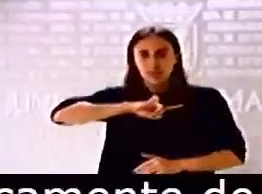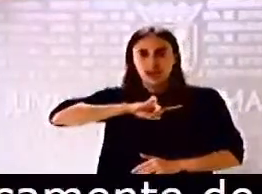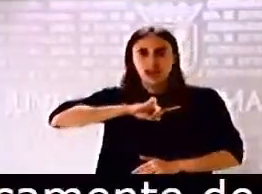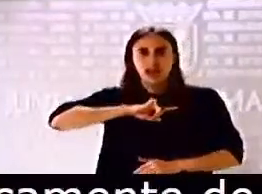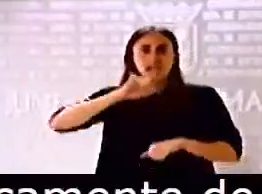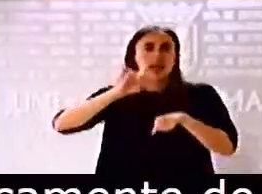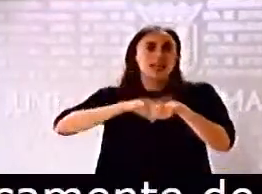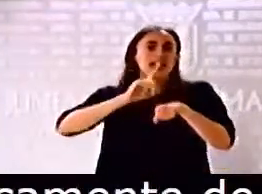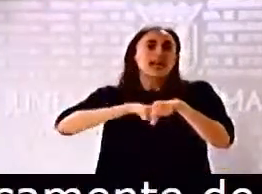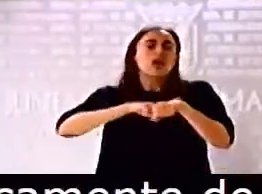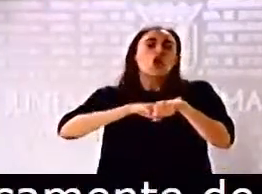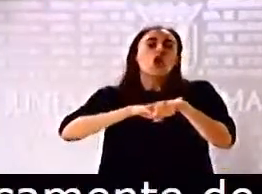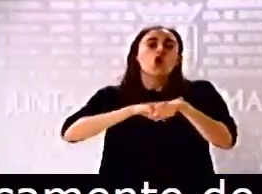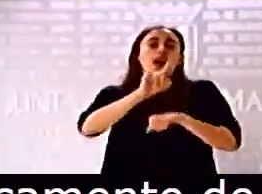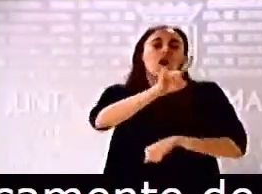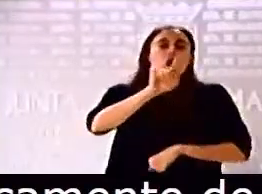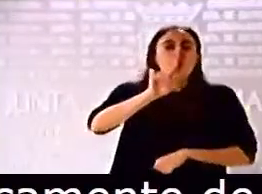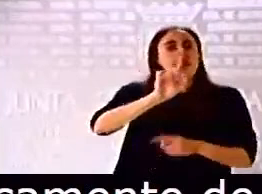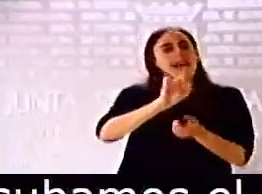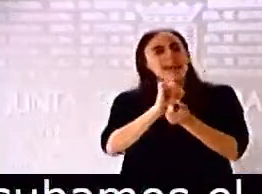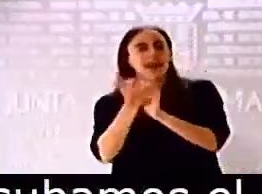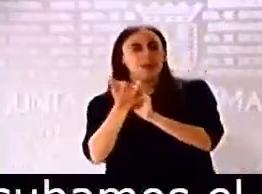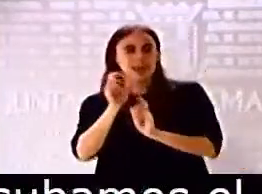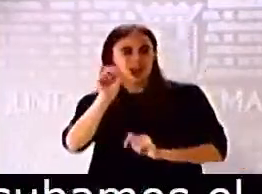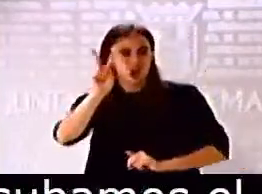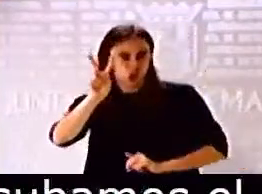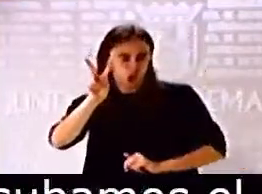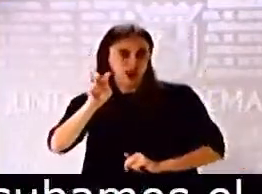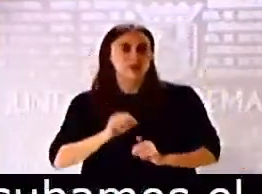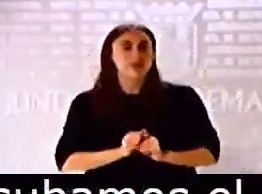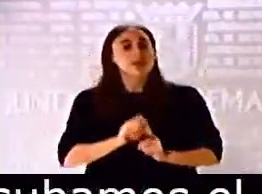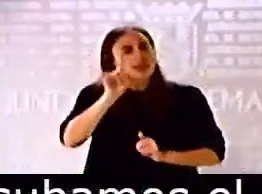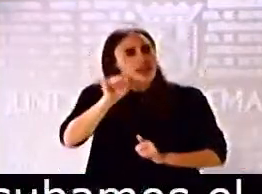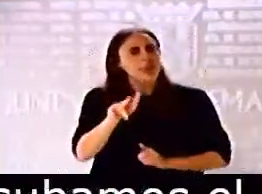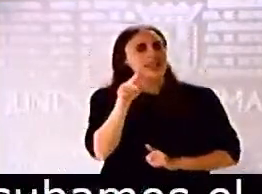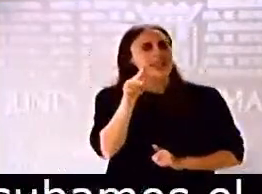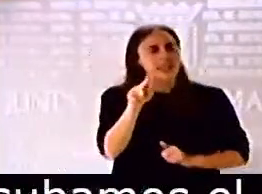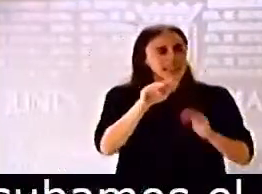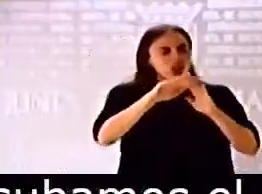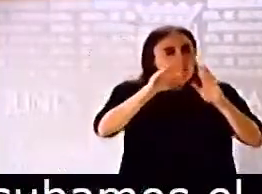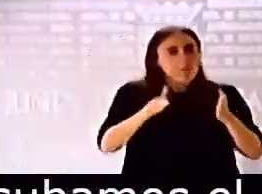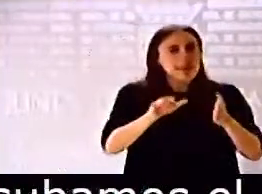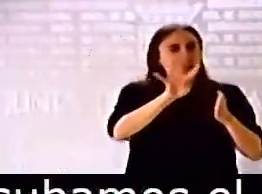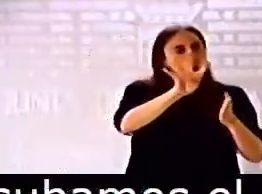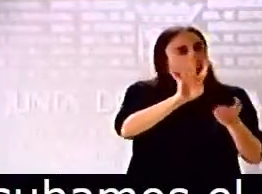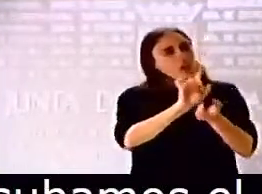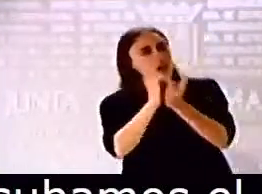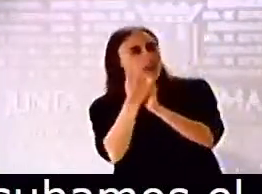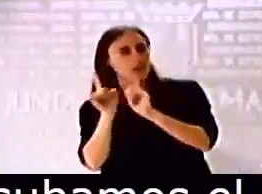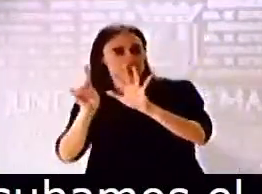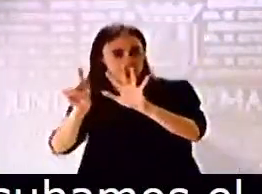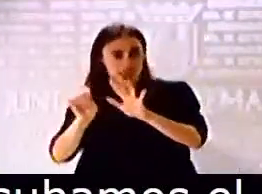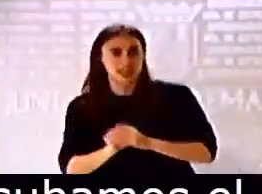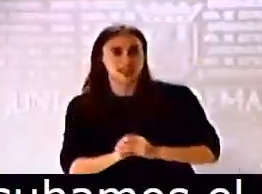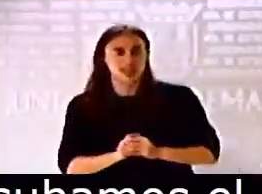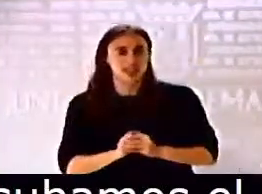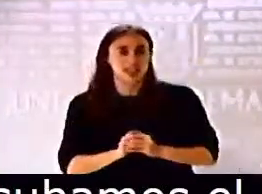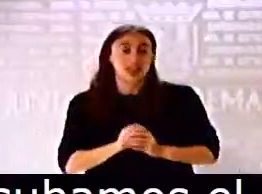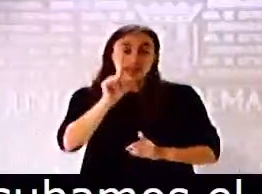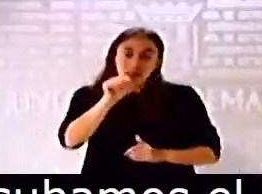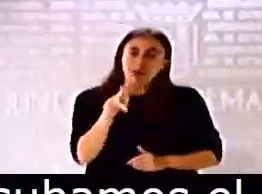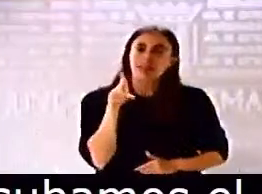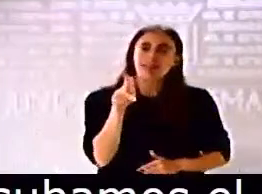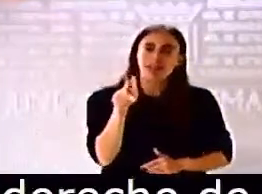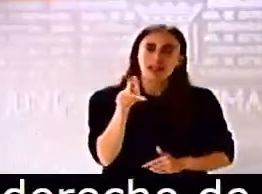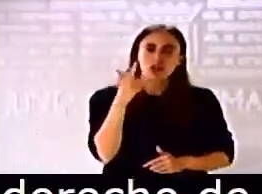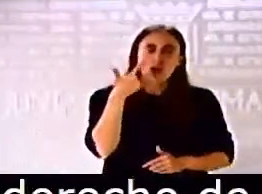queda de las 11 a las 12. Y están en su derecho de decirnos que subamos las mesas de 4 a 6. Y están en su derecho